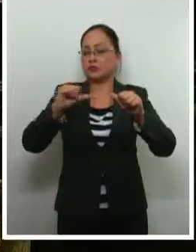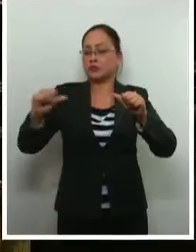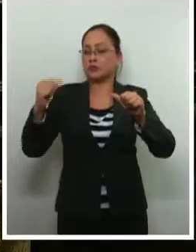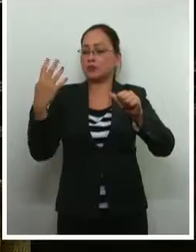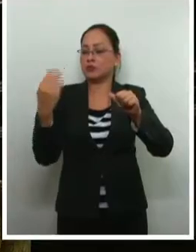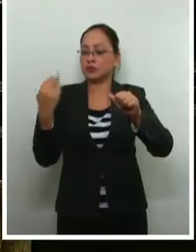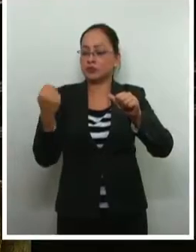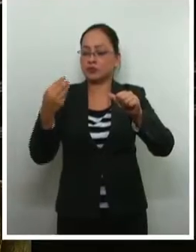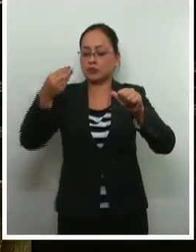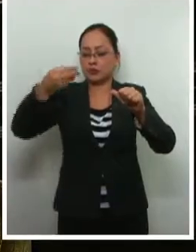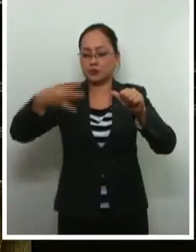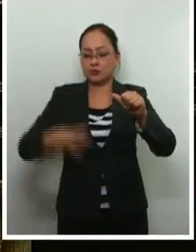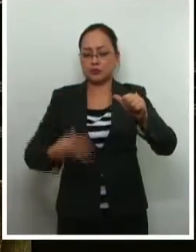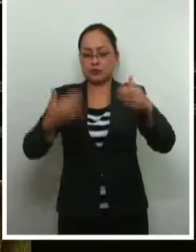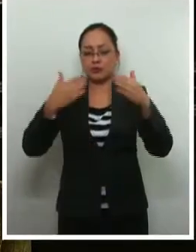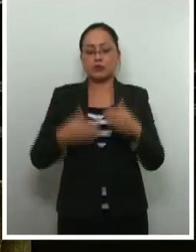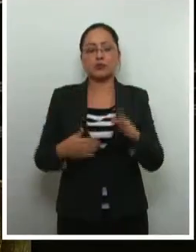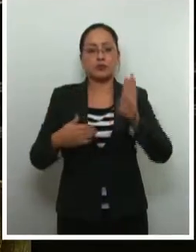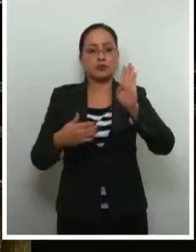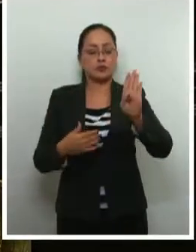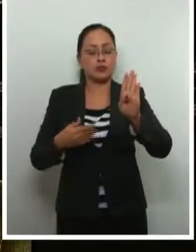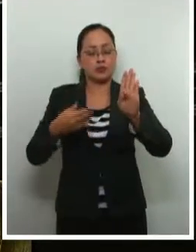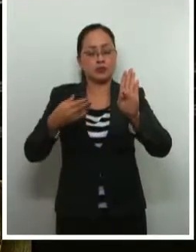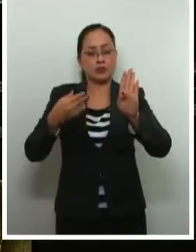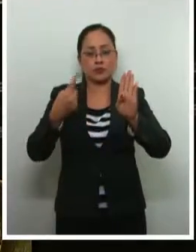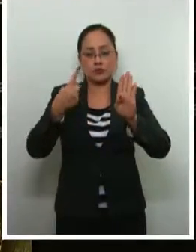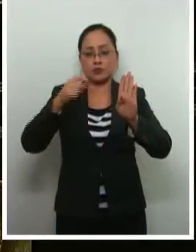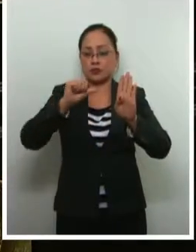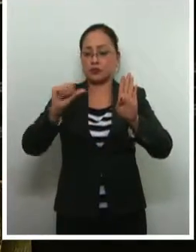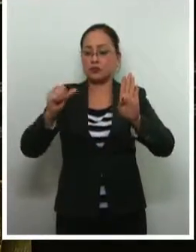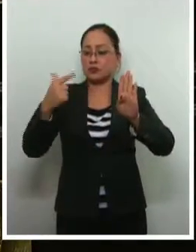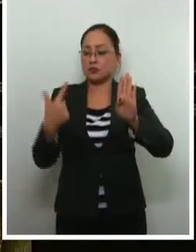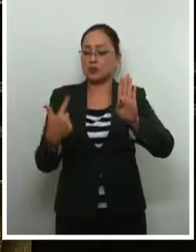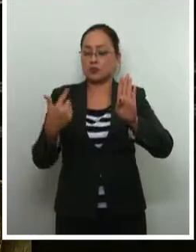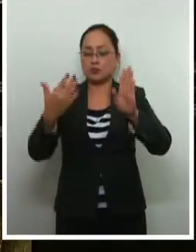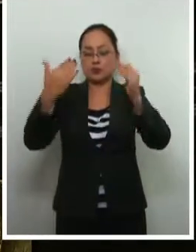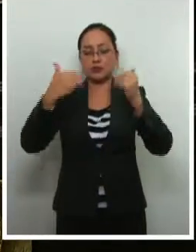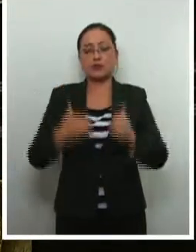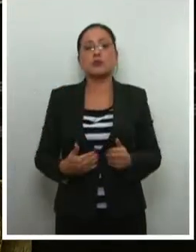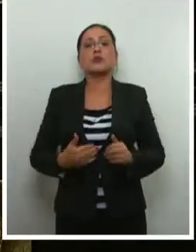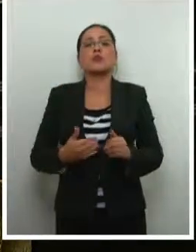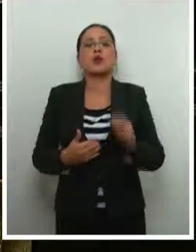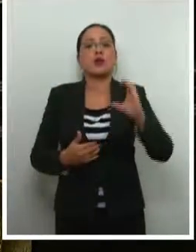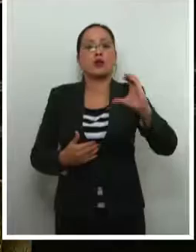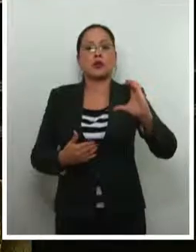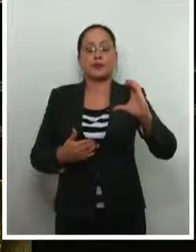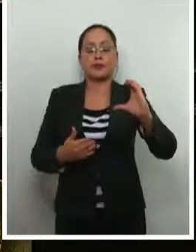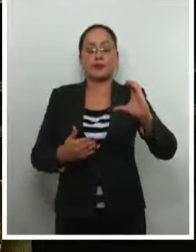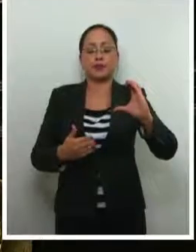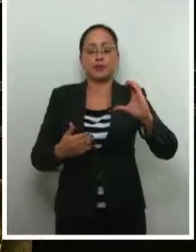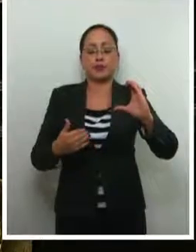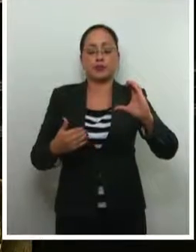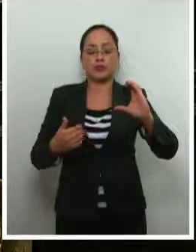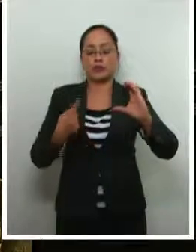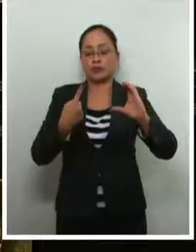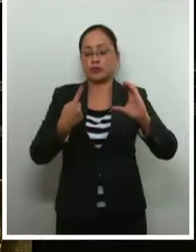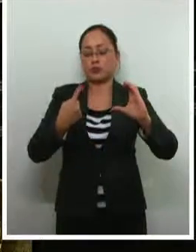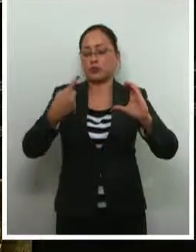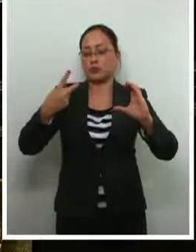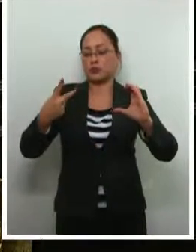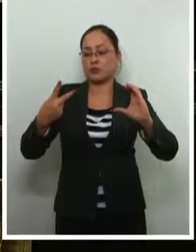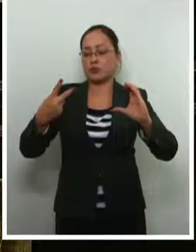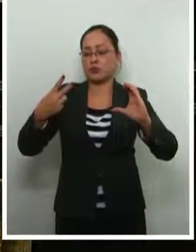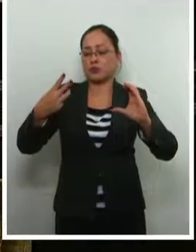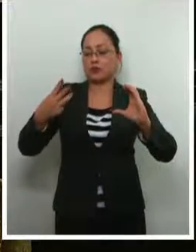9, apartado B, numerales del 1 al 7, apartado C, numerales 1,